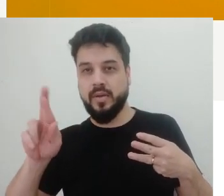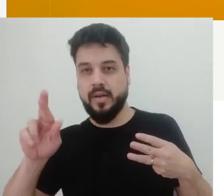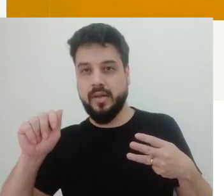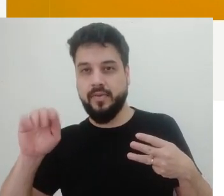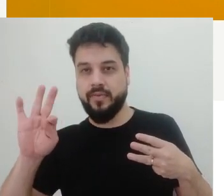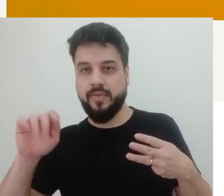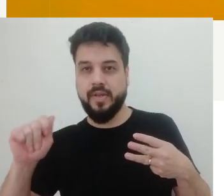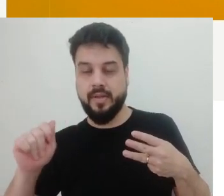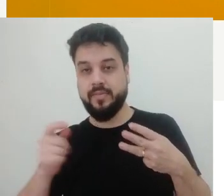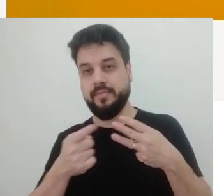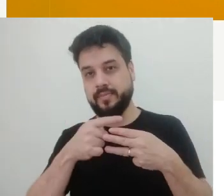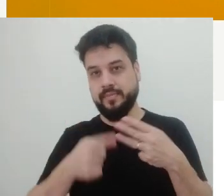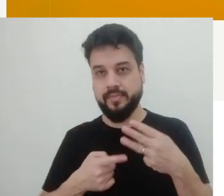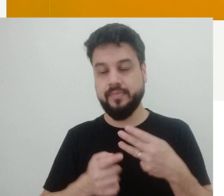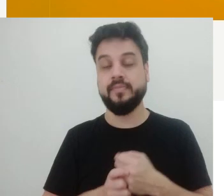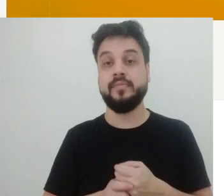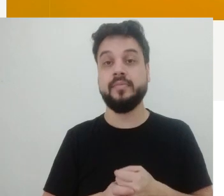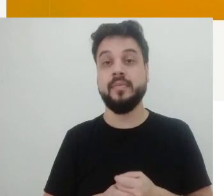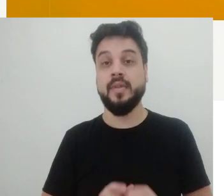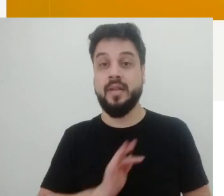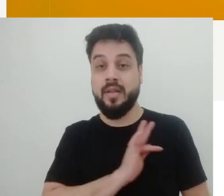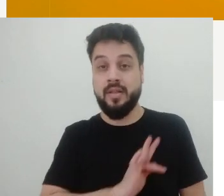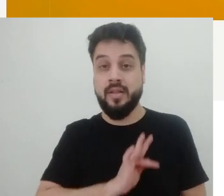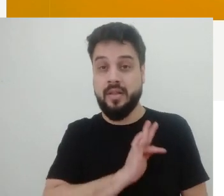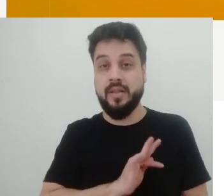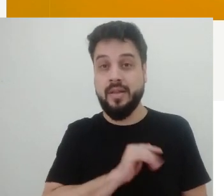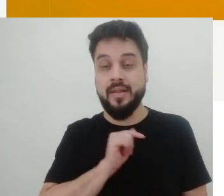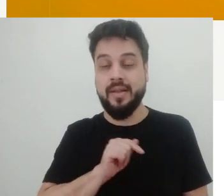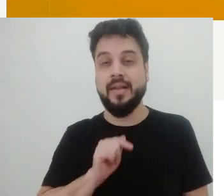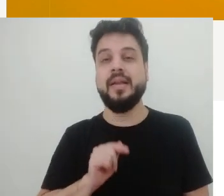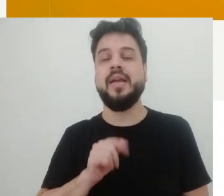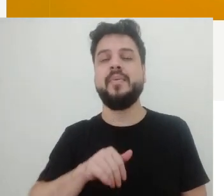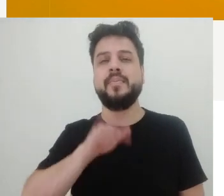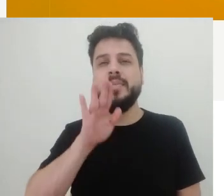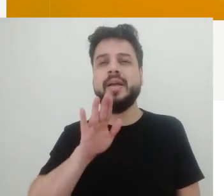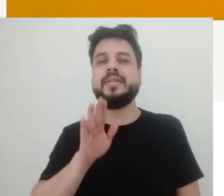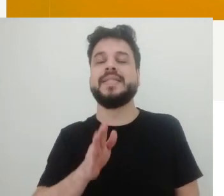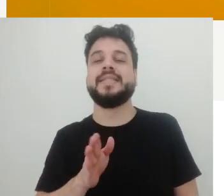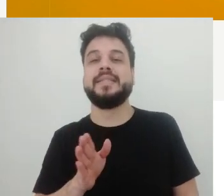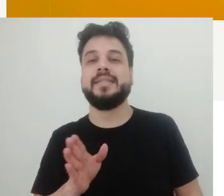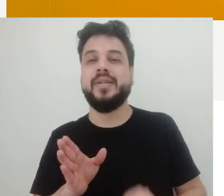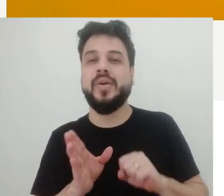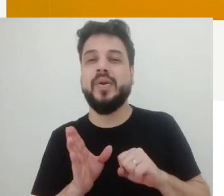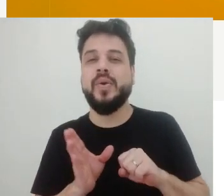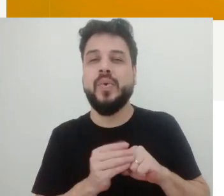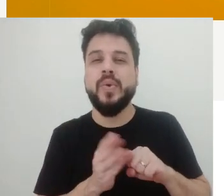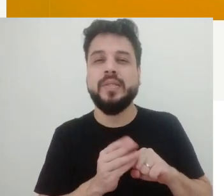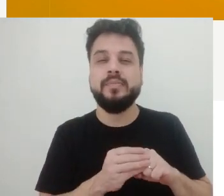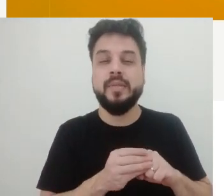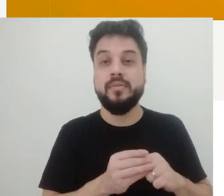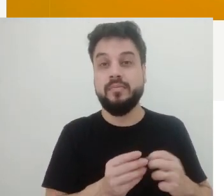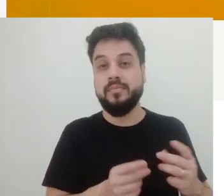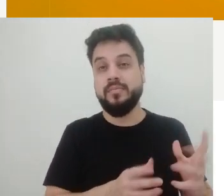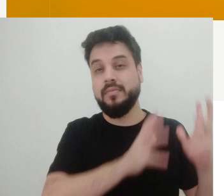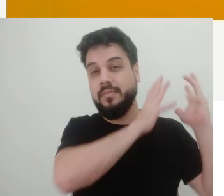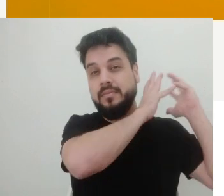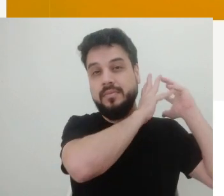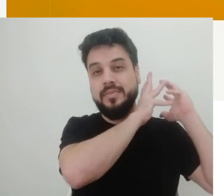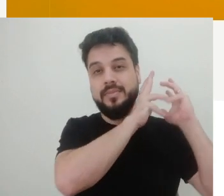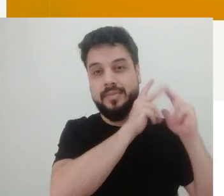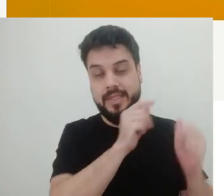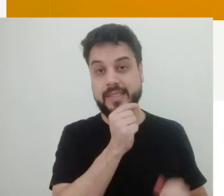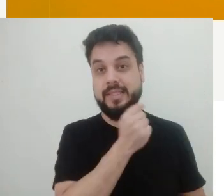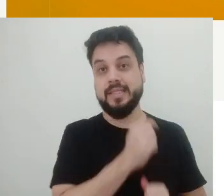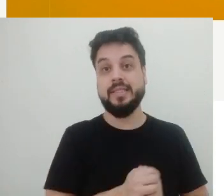del cercano Oriente, de Grecia y de Roma. Eso es lo que yo más he